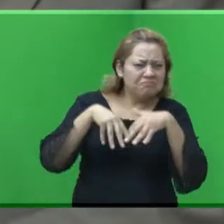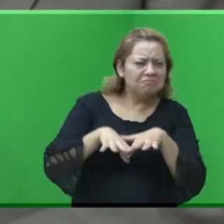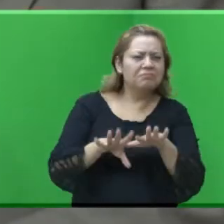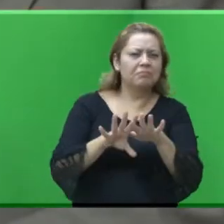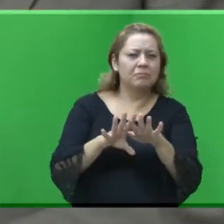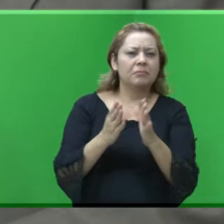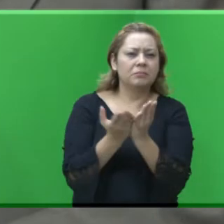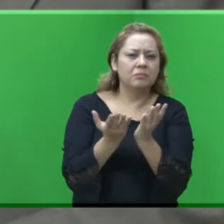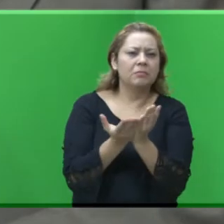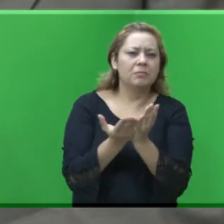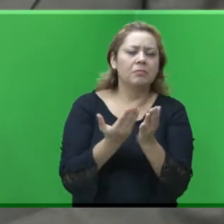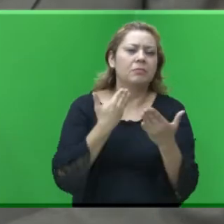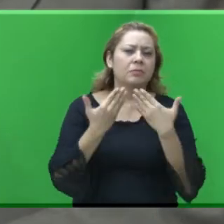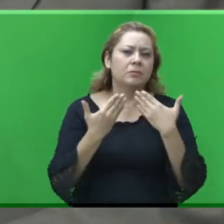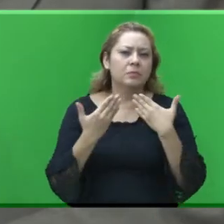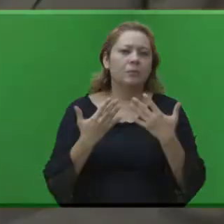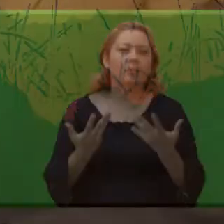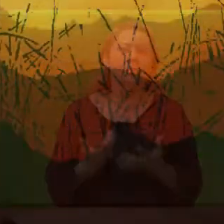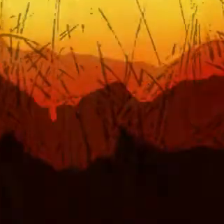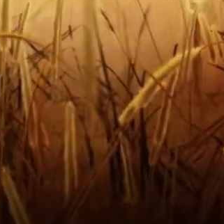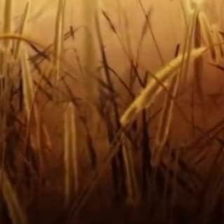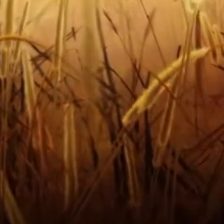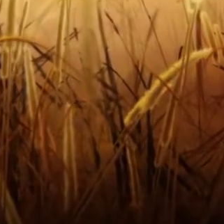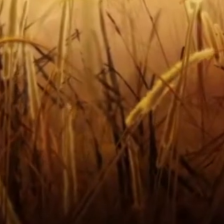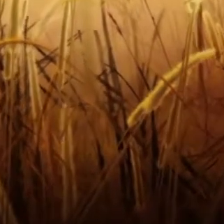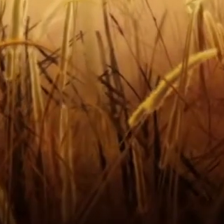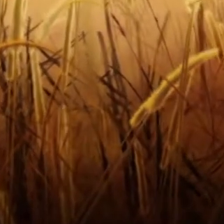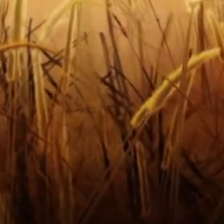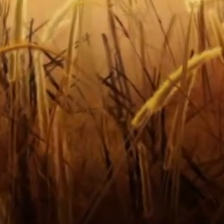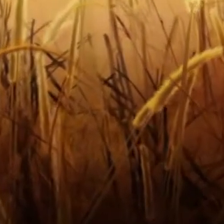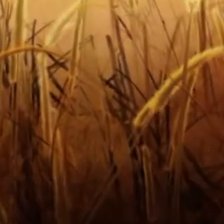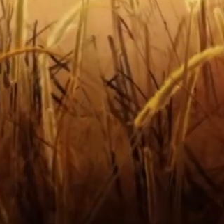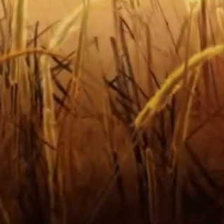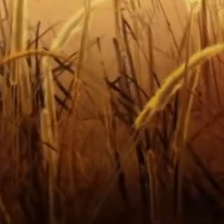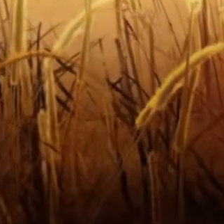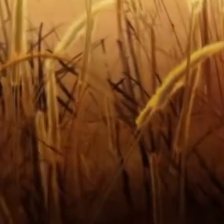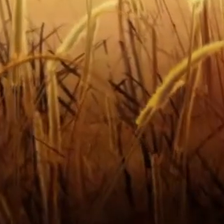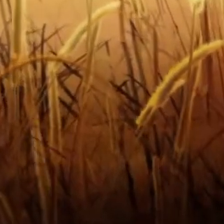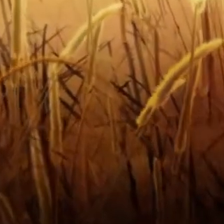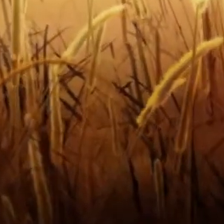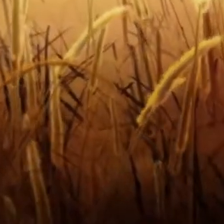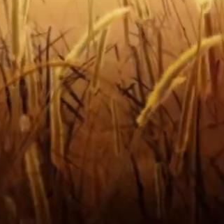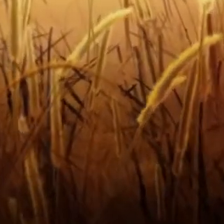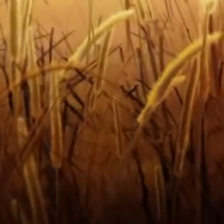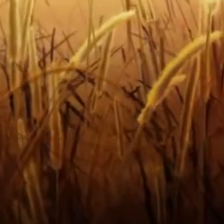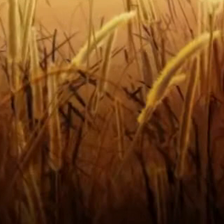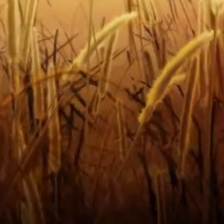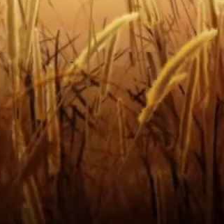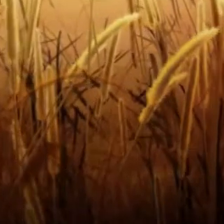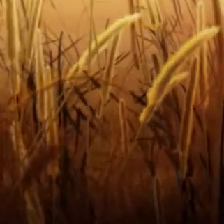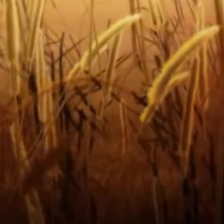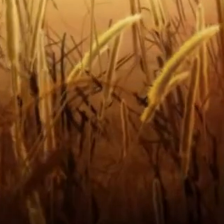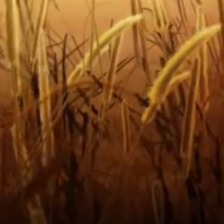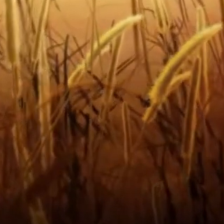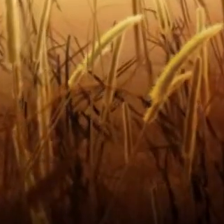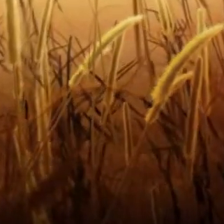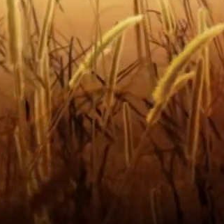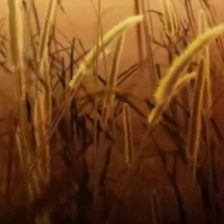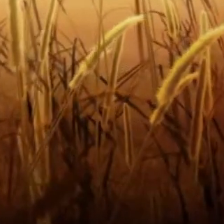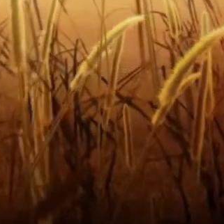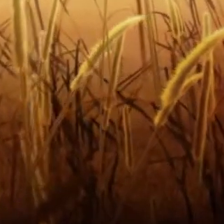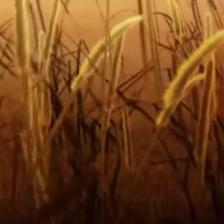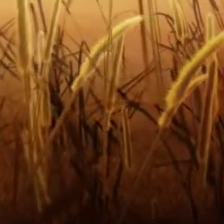relacionada con lo que estoy comentando. Se enojó Jehová en gran manera contra vuestros